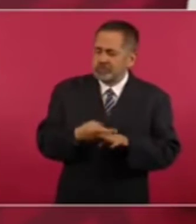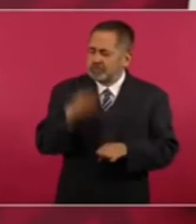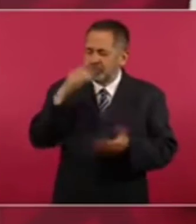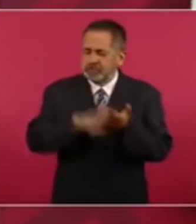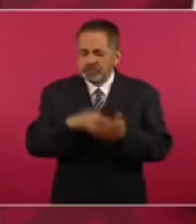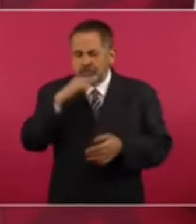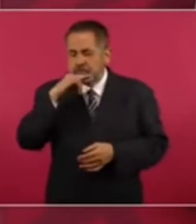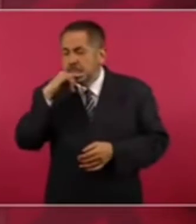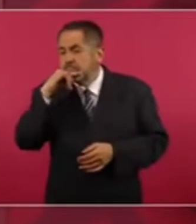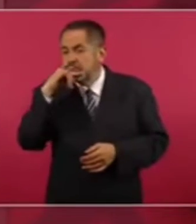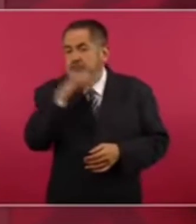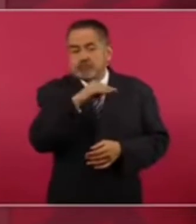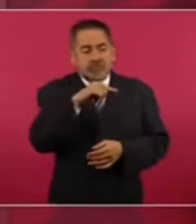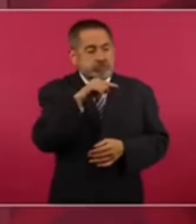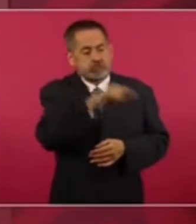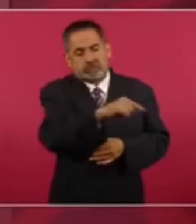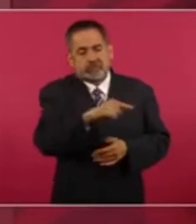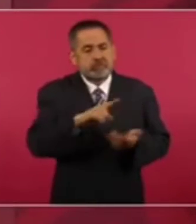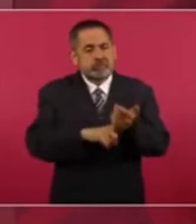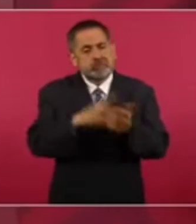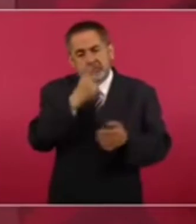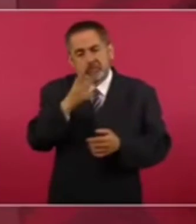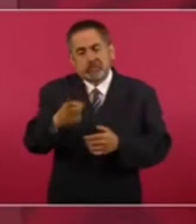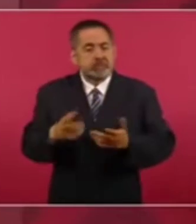hipócrita, ¿no? Dicen,